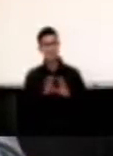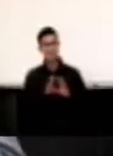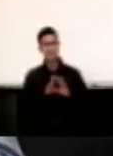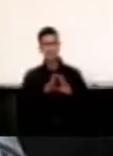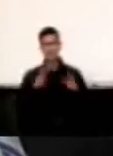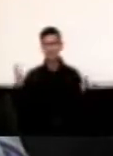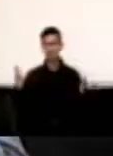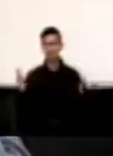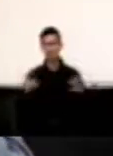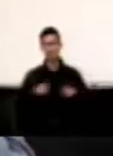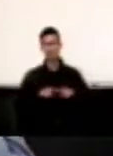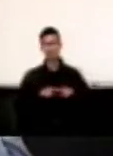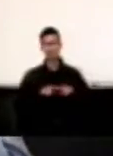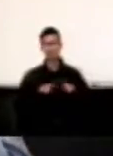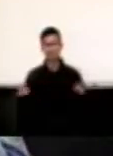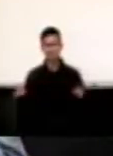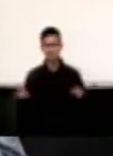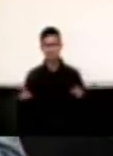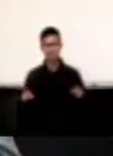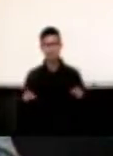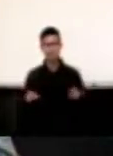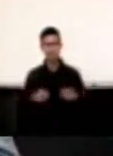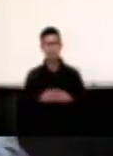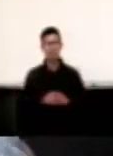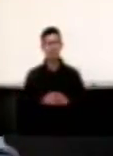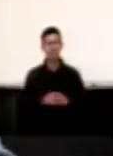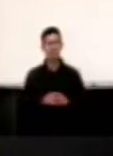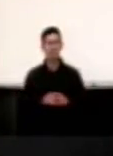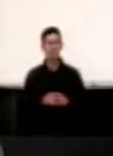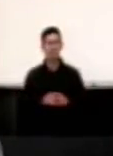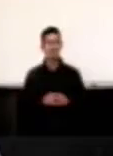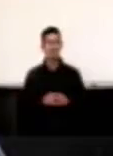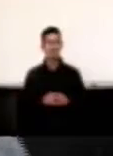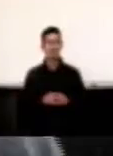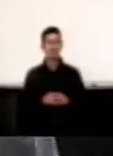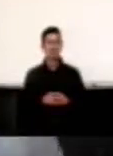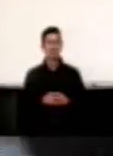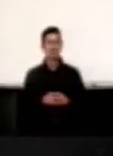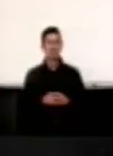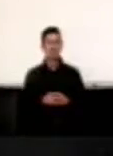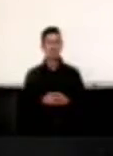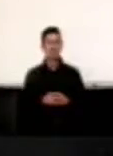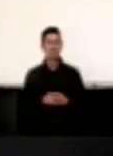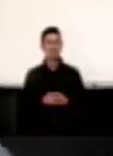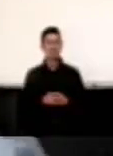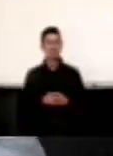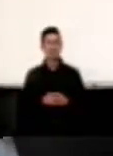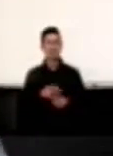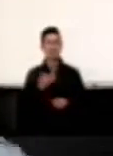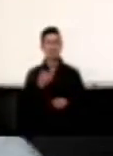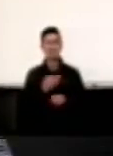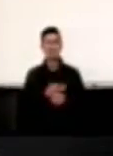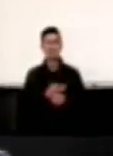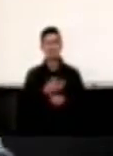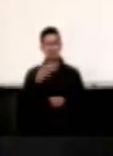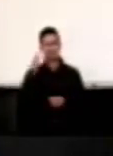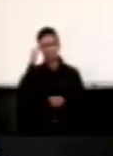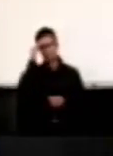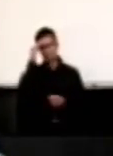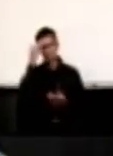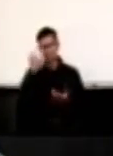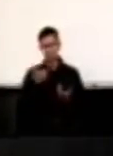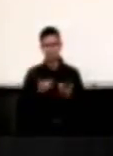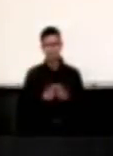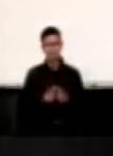en el sentido de que ya no estamos hablando de un sistema de partidos de tres partidos, ¿no?, como lo señalan los